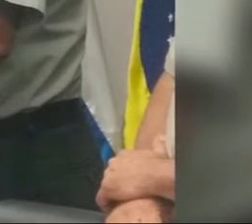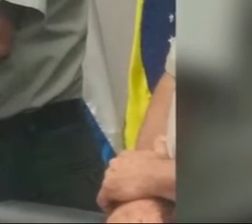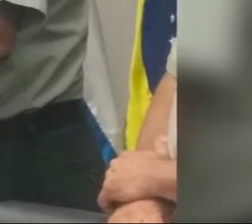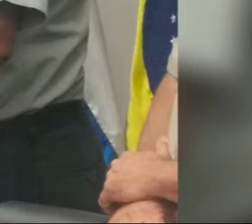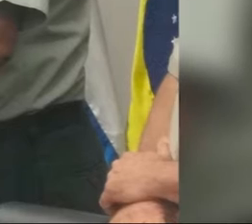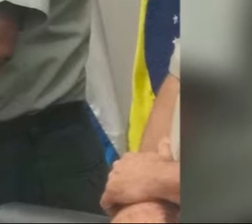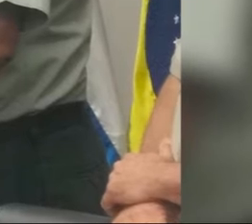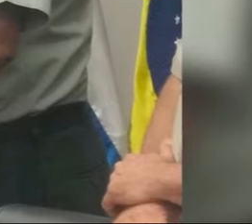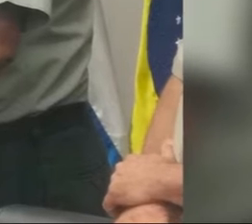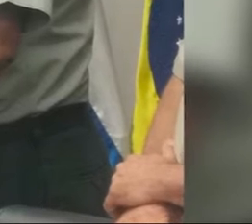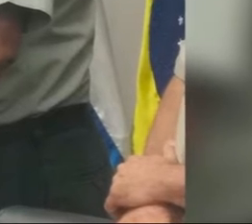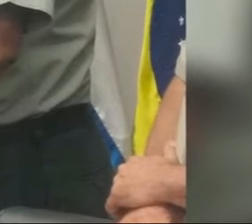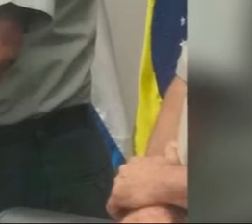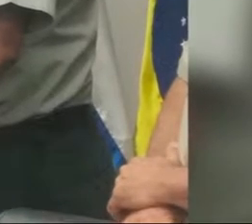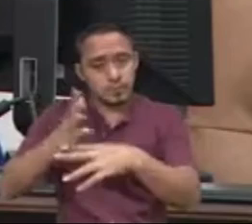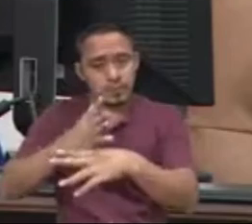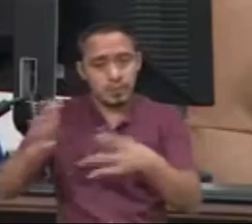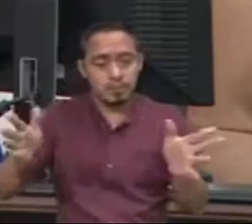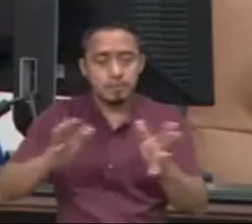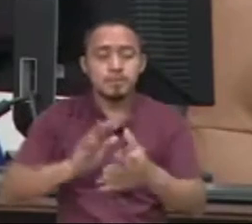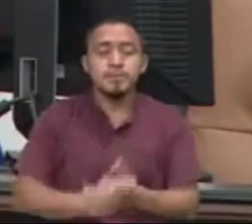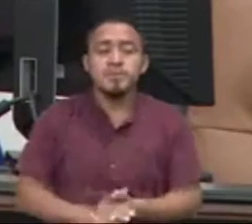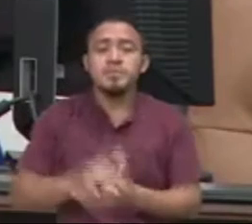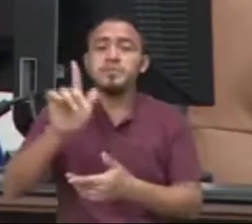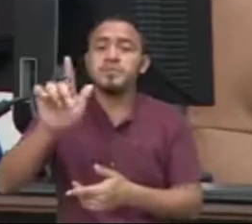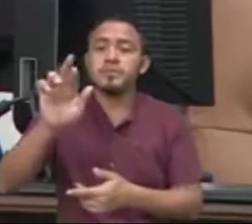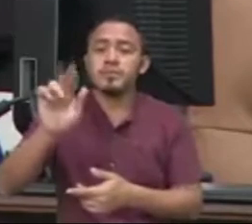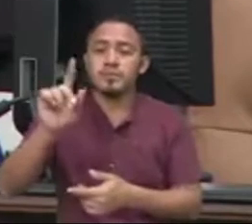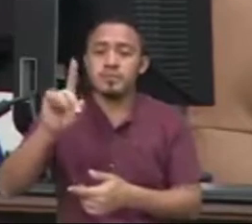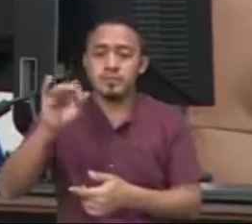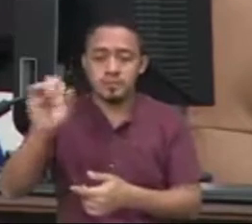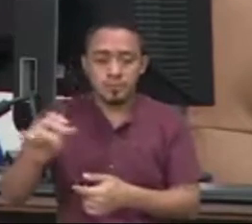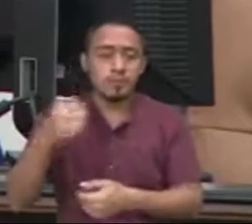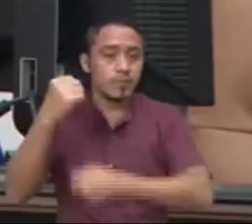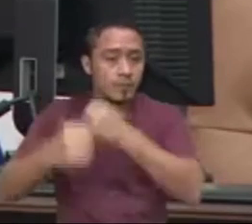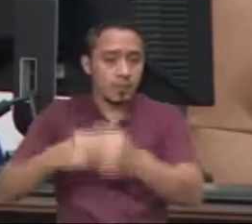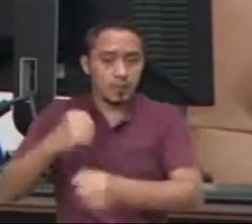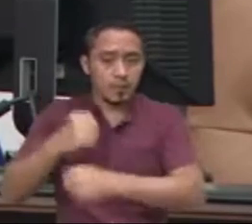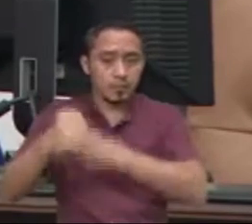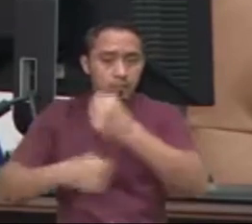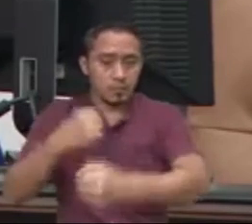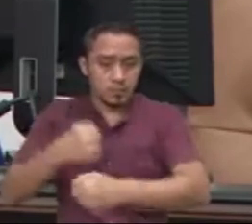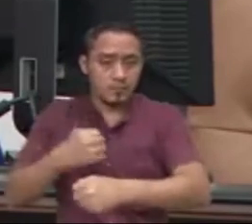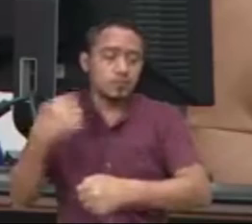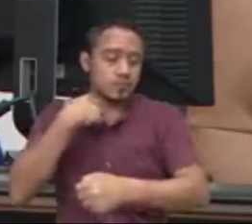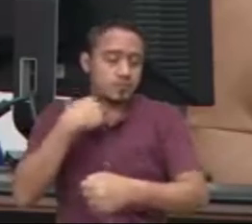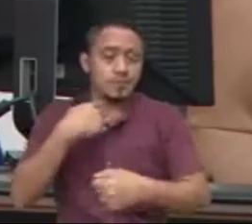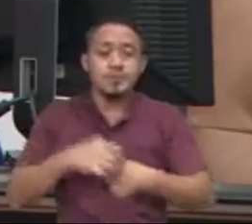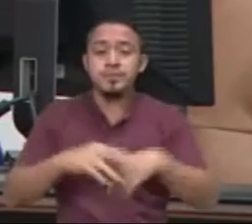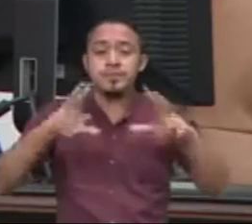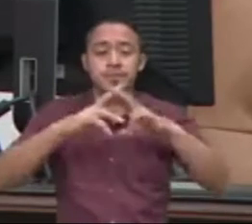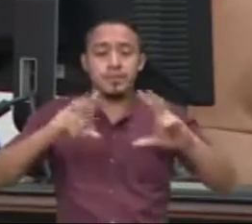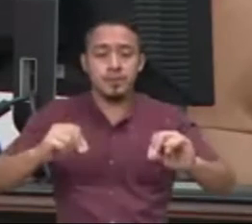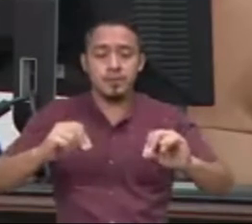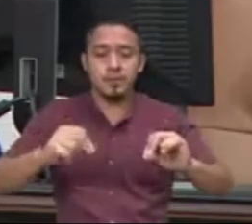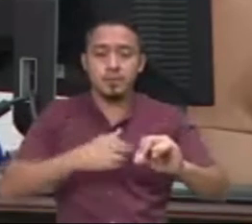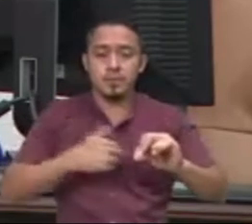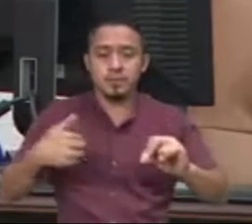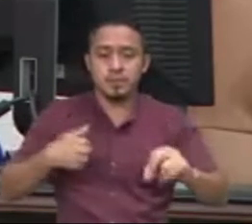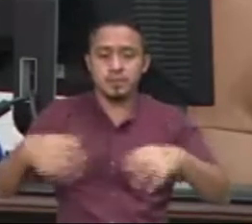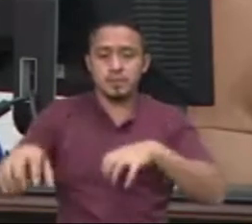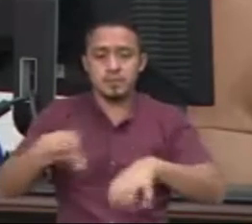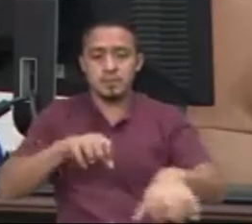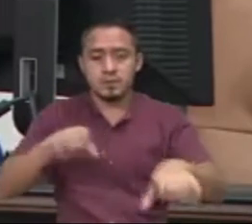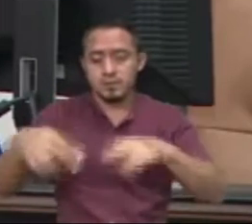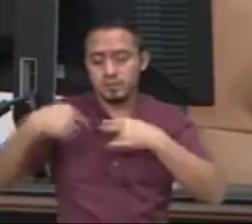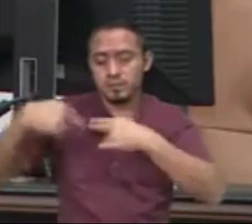este segundo semestre del presente año. Es por eso que año con año el ejército de Nicaragua realiza